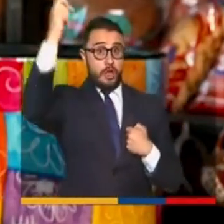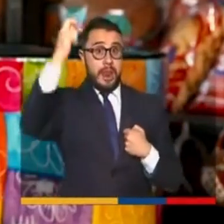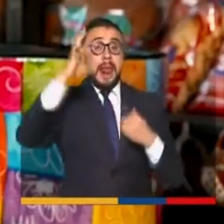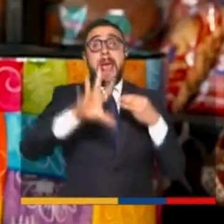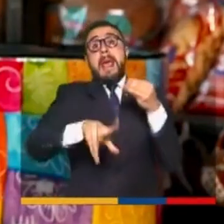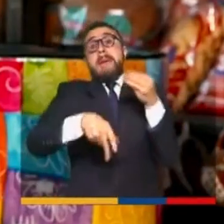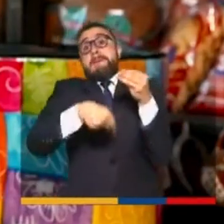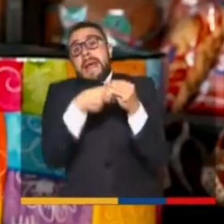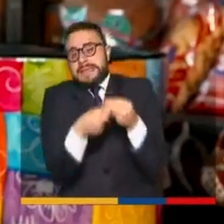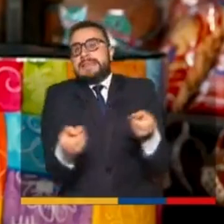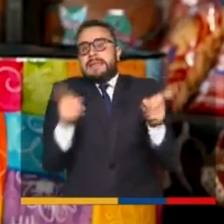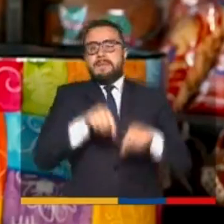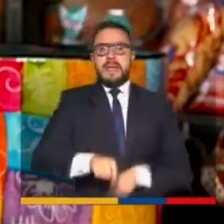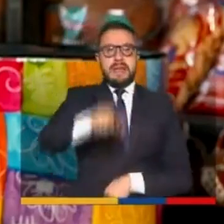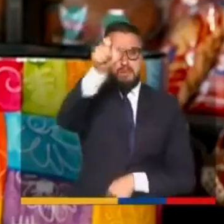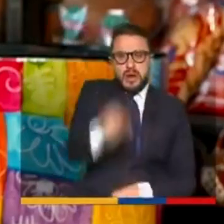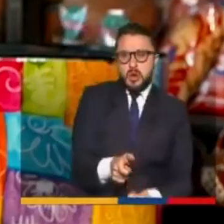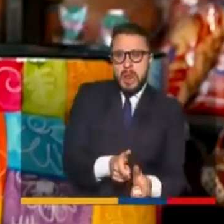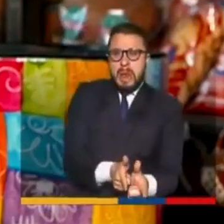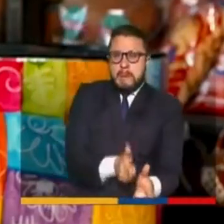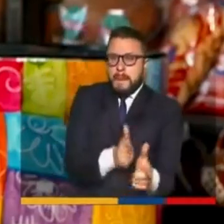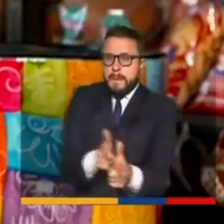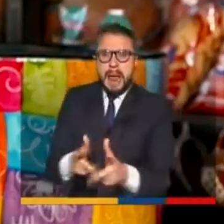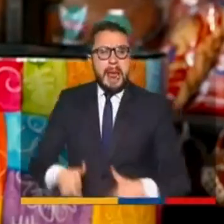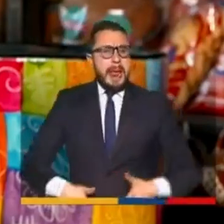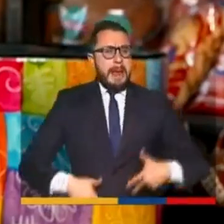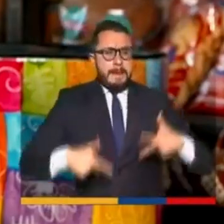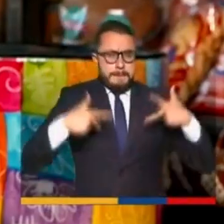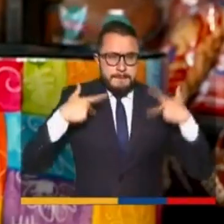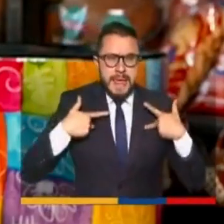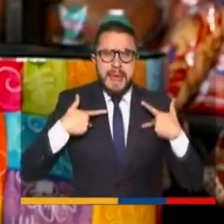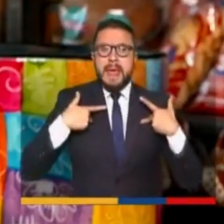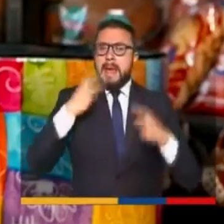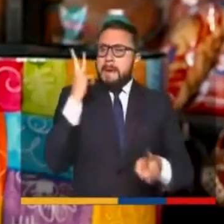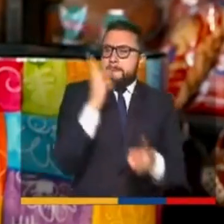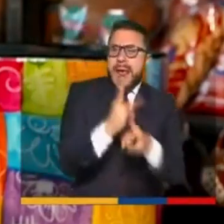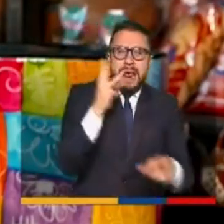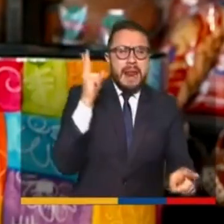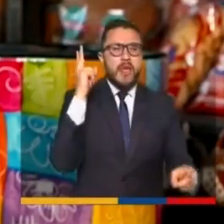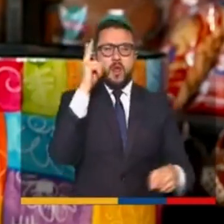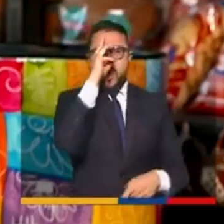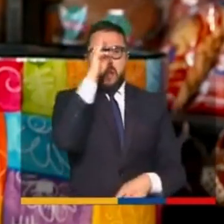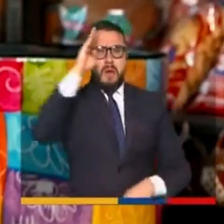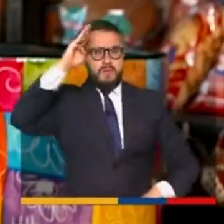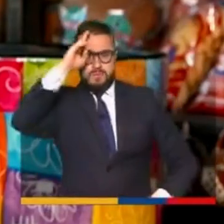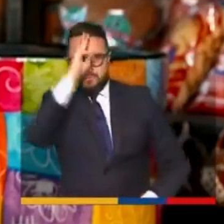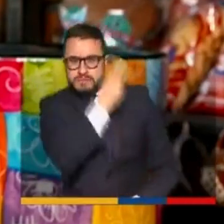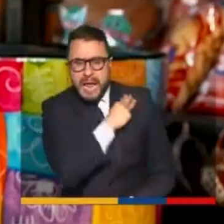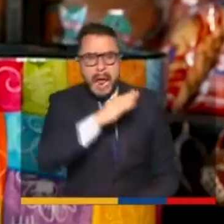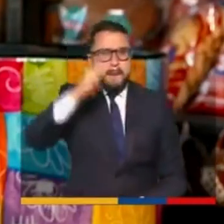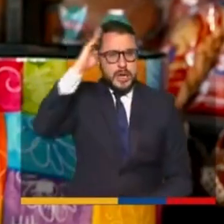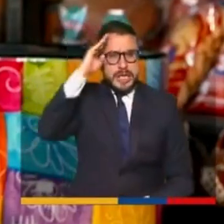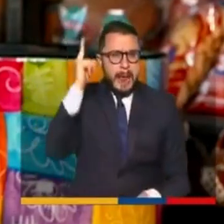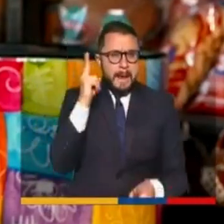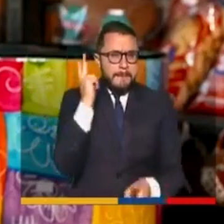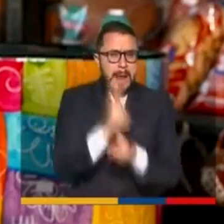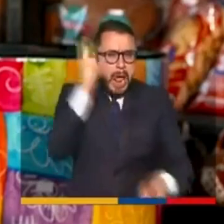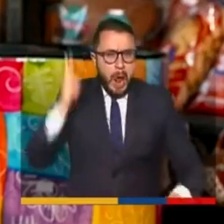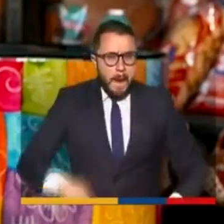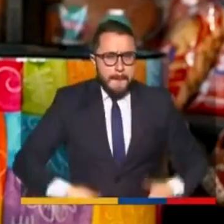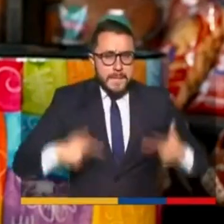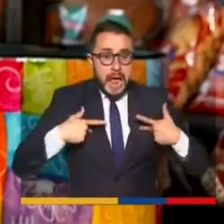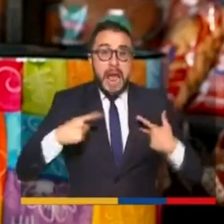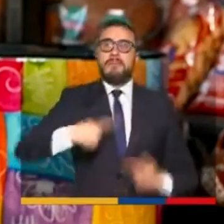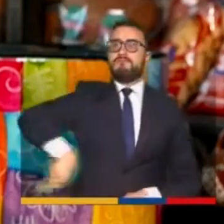para el que combate, para el que se arriesga, tanto en el ejército como en la policía. No son esclavos los